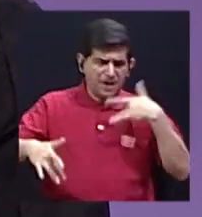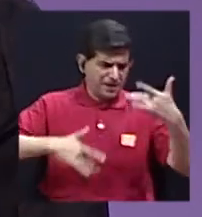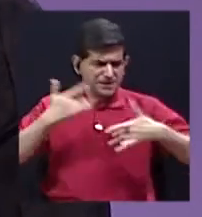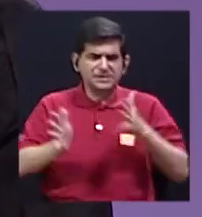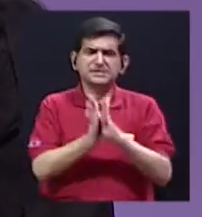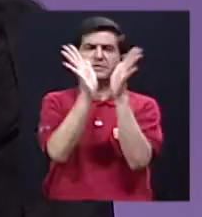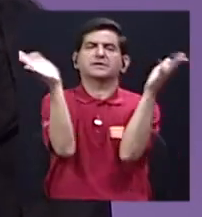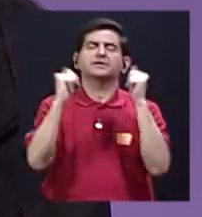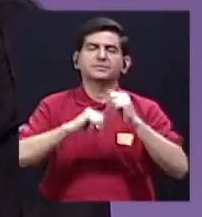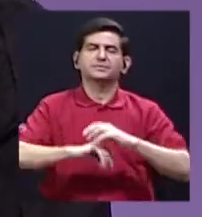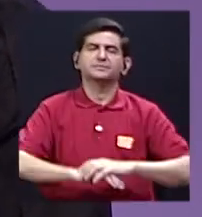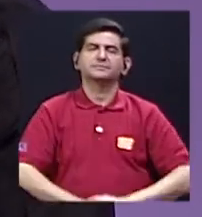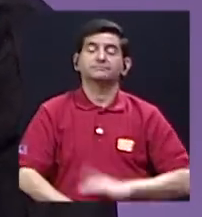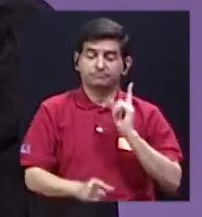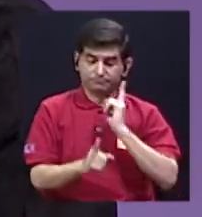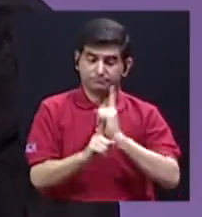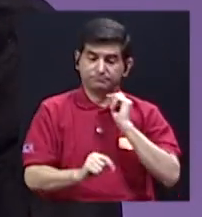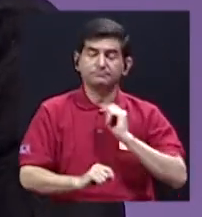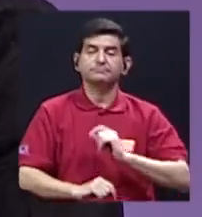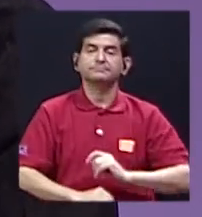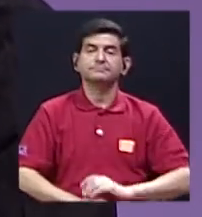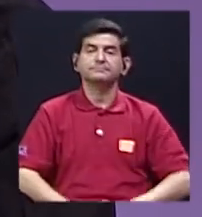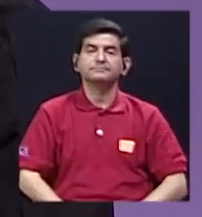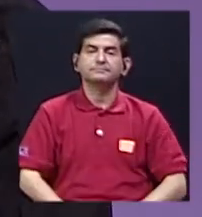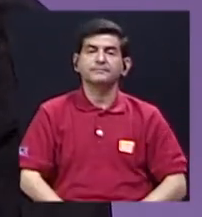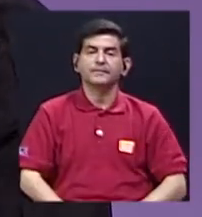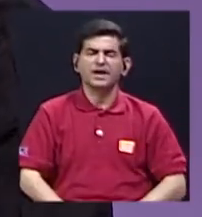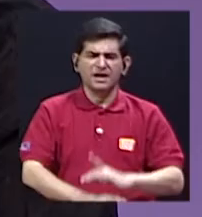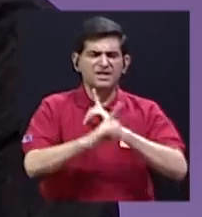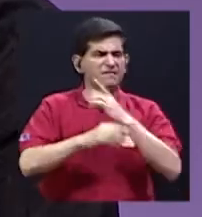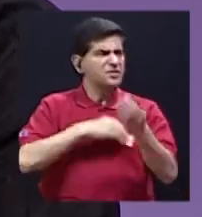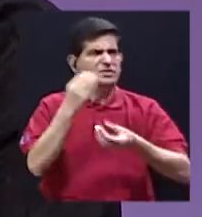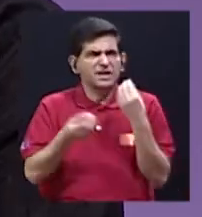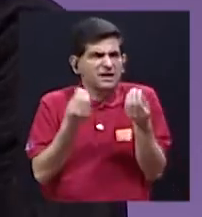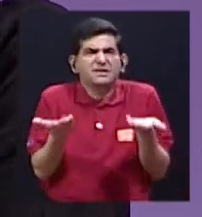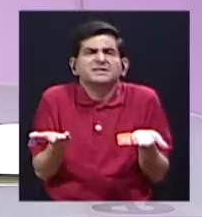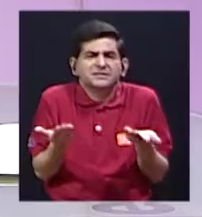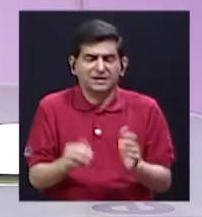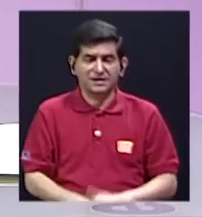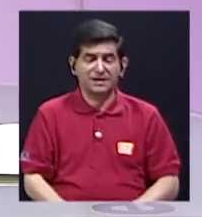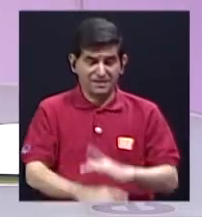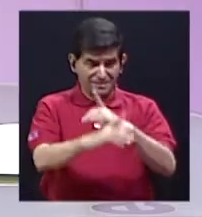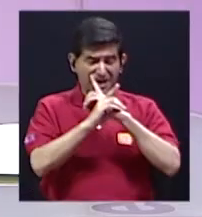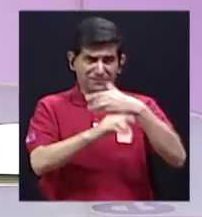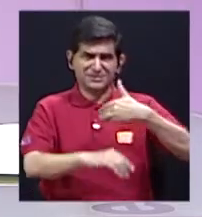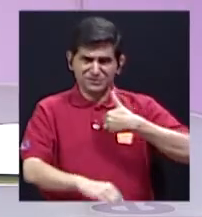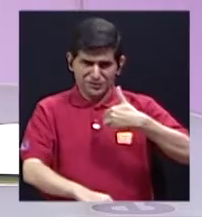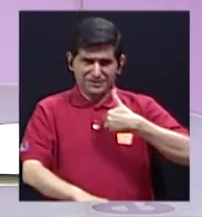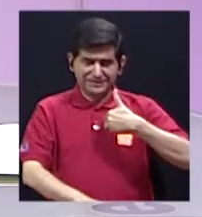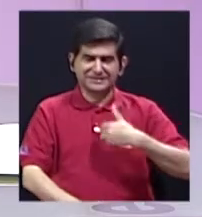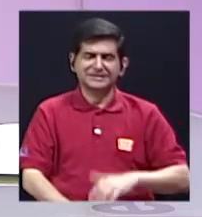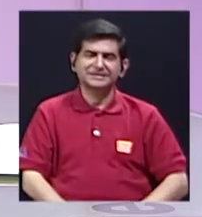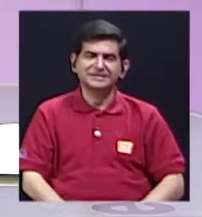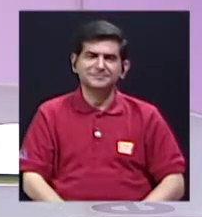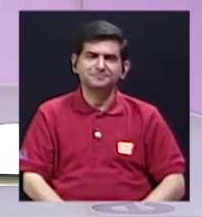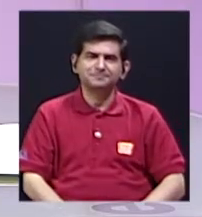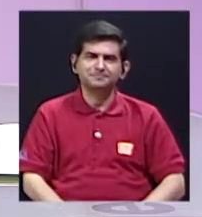pública exactamente llegar a la defensoría está bueno la defensoría tiene